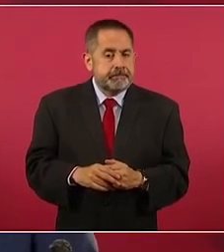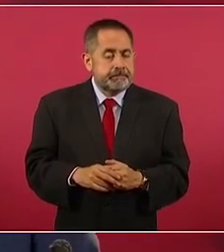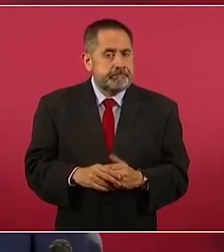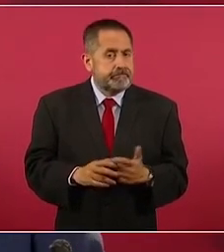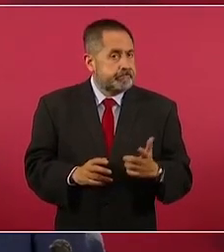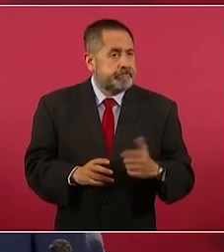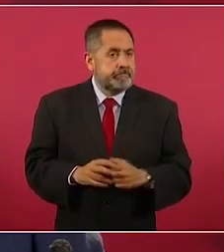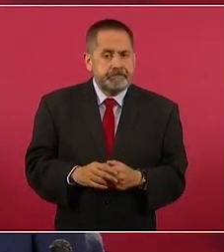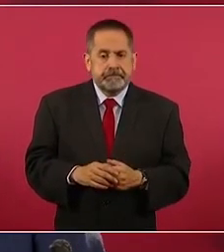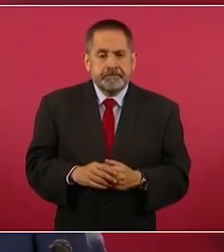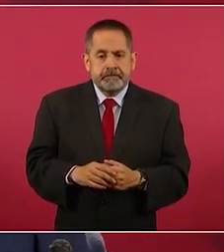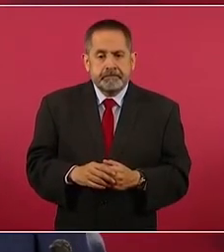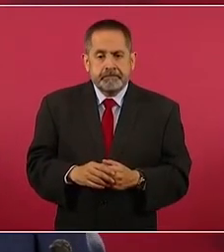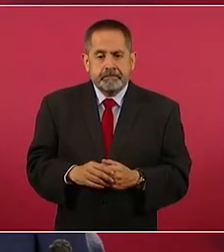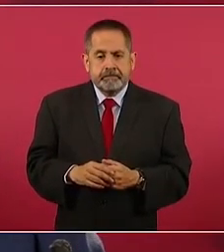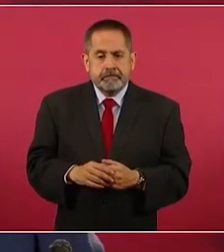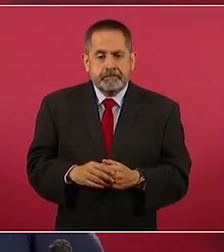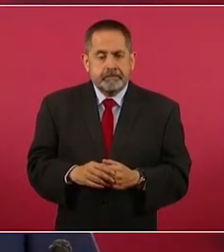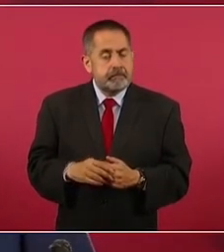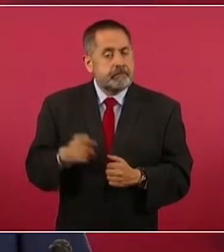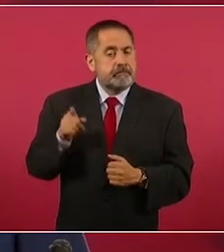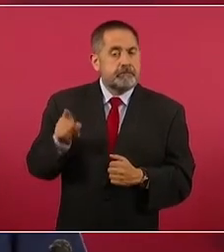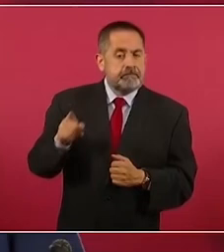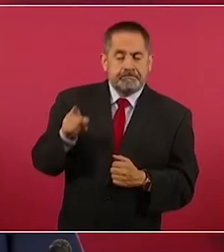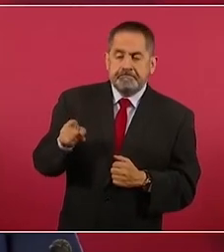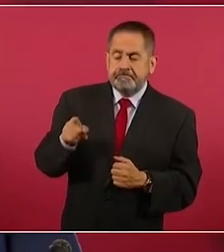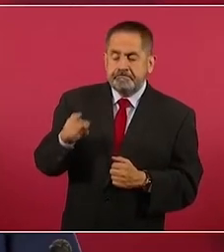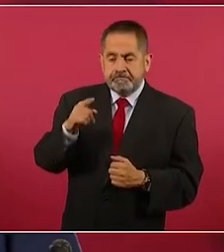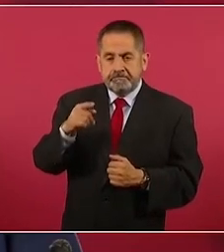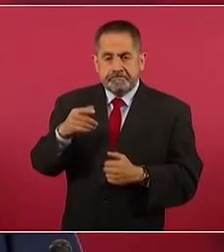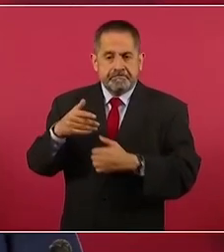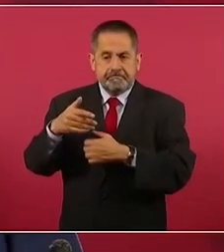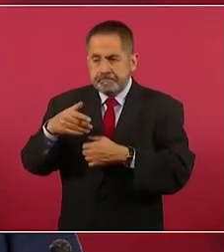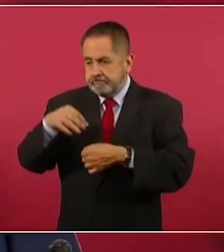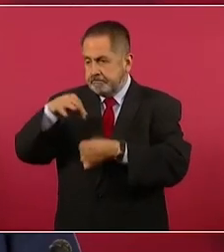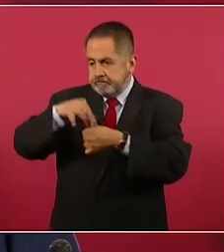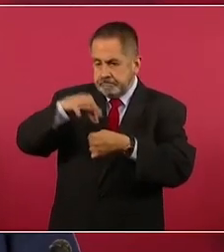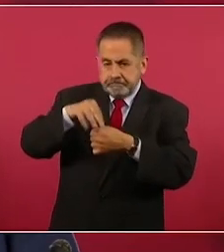pues conducir esta jornada